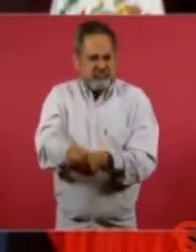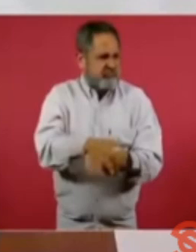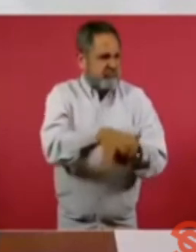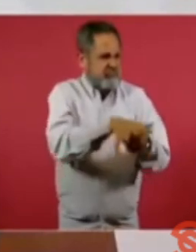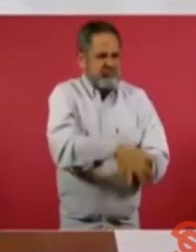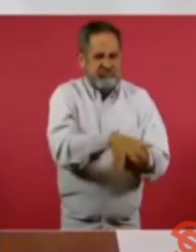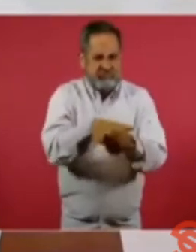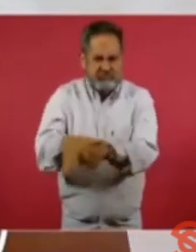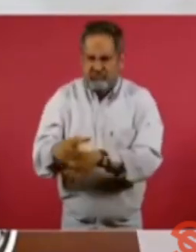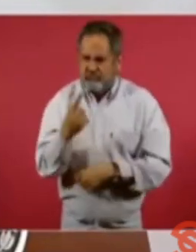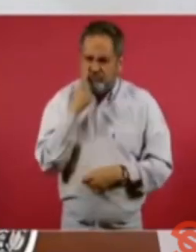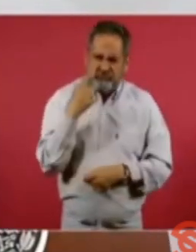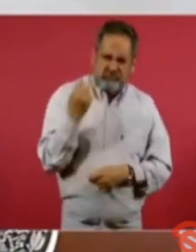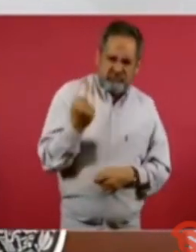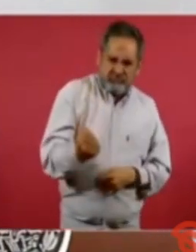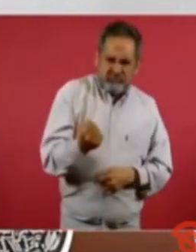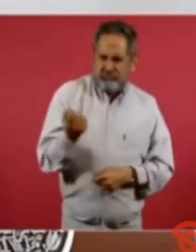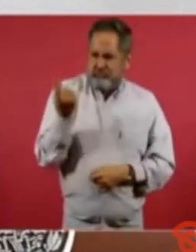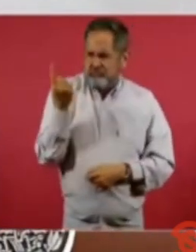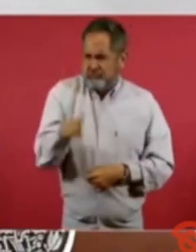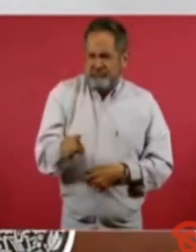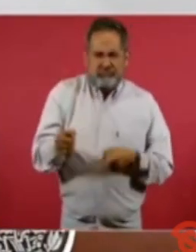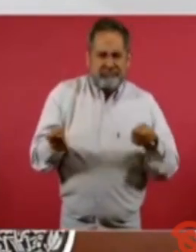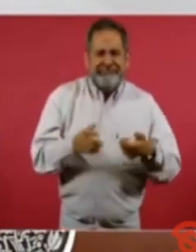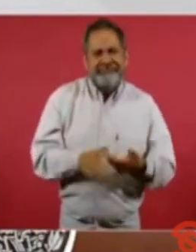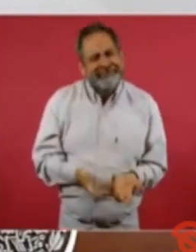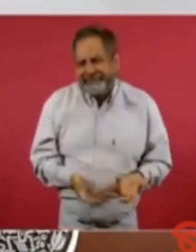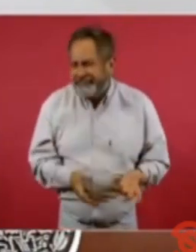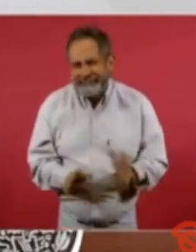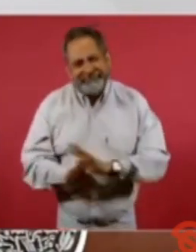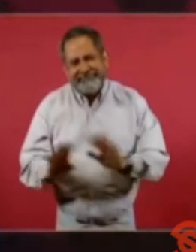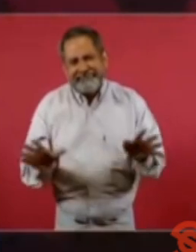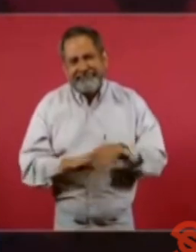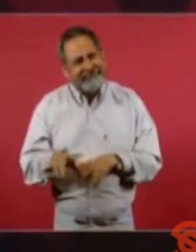la mano dura, el autoritarismo. No,